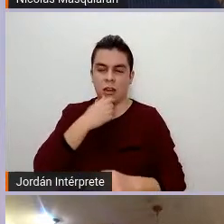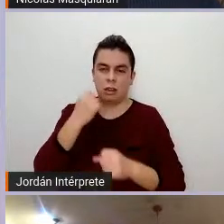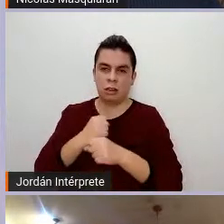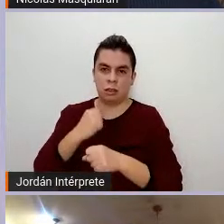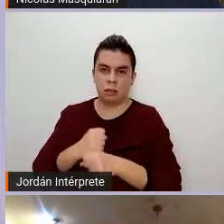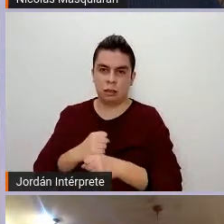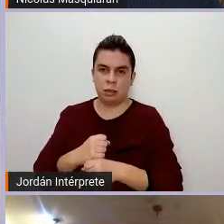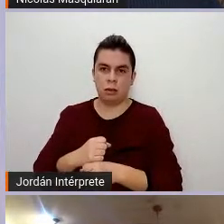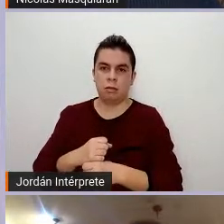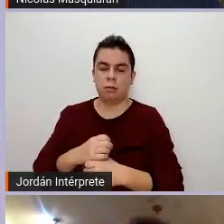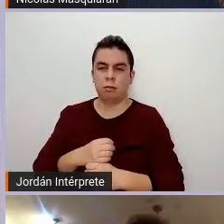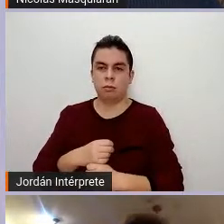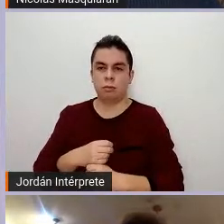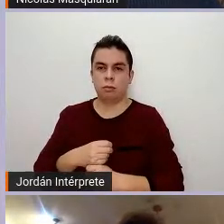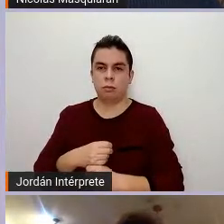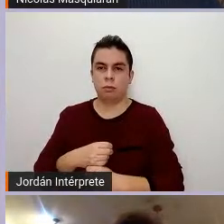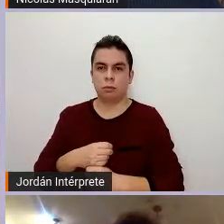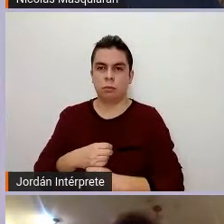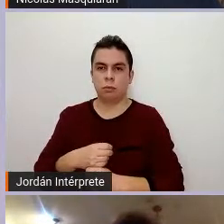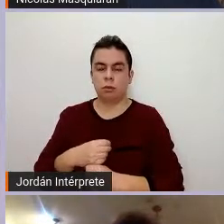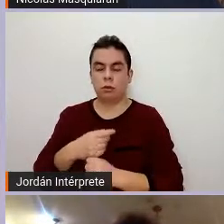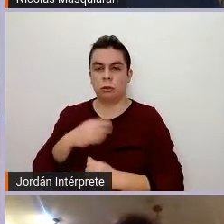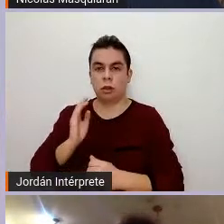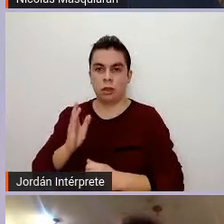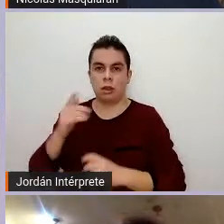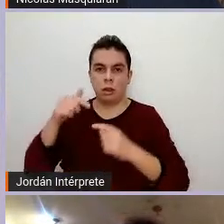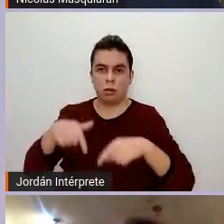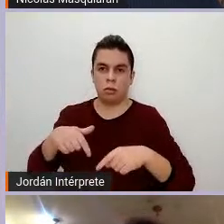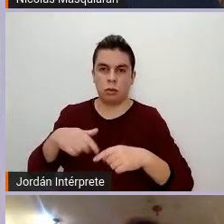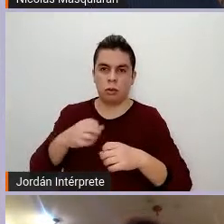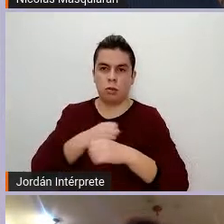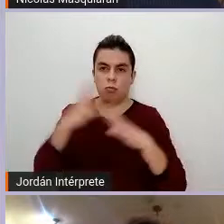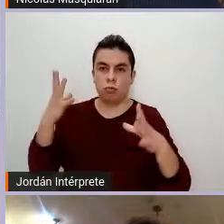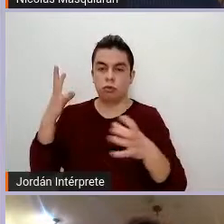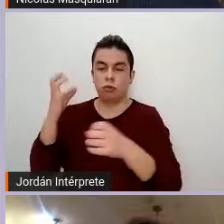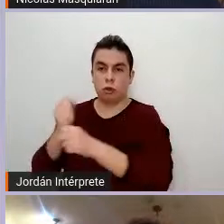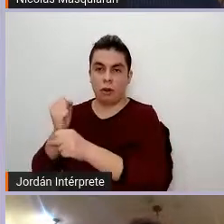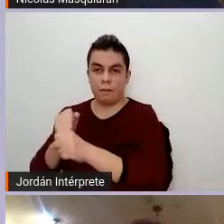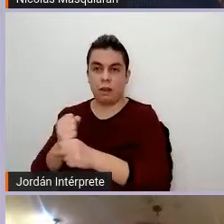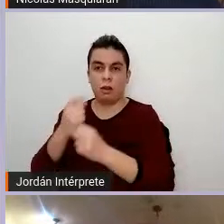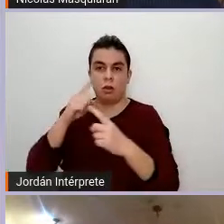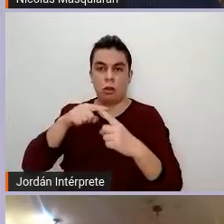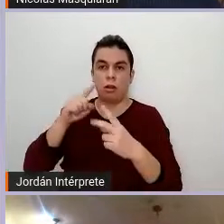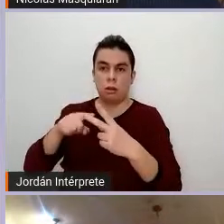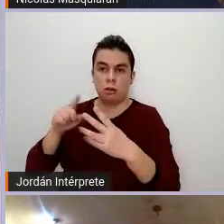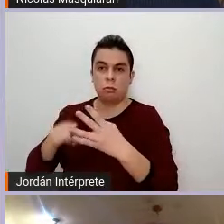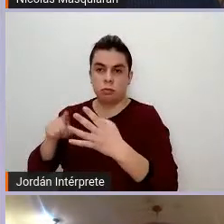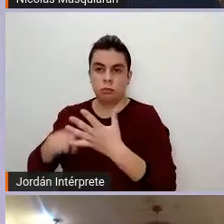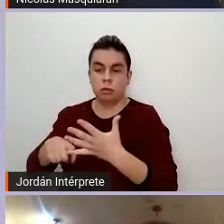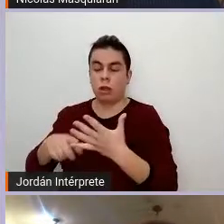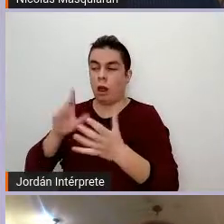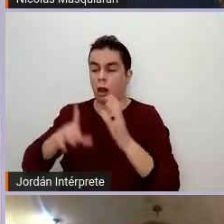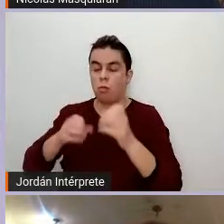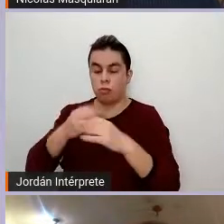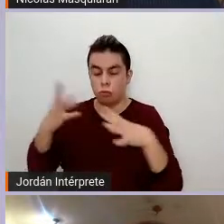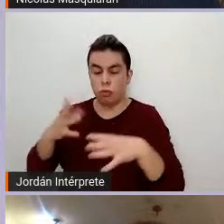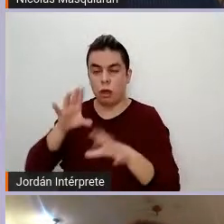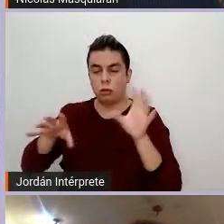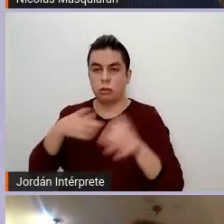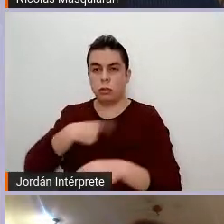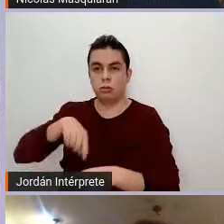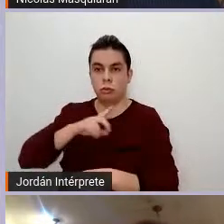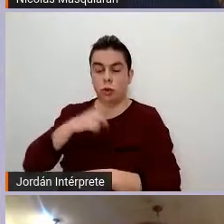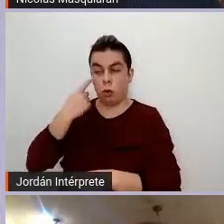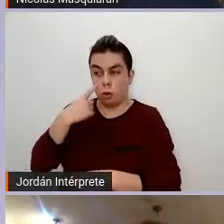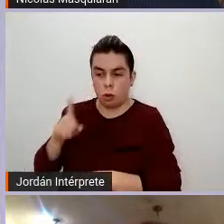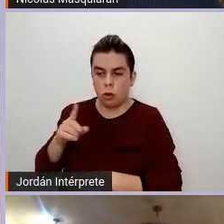Porque había, como hasta ahora sucede, hay mucho trabajo, hay muchas cosas que todavía no conocemos, principalmente obras, que